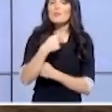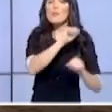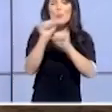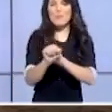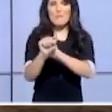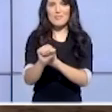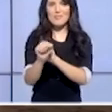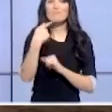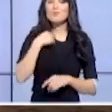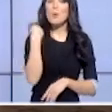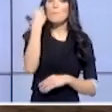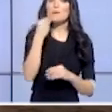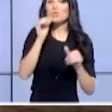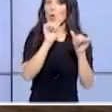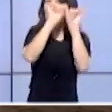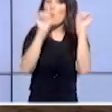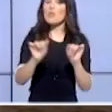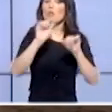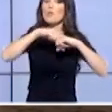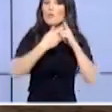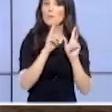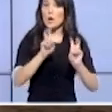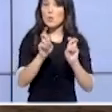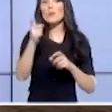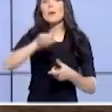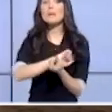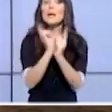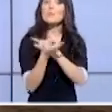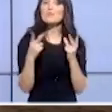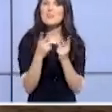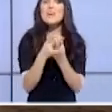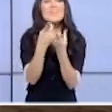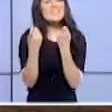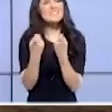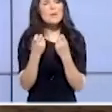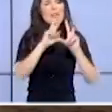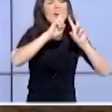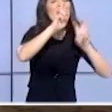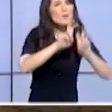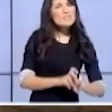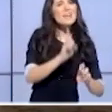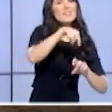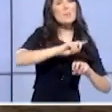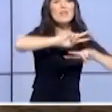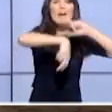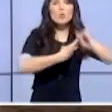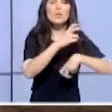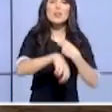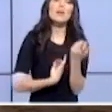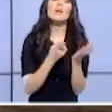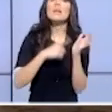obligación de velar por ellos y Considero que los nuevos modelos de familia y los cambios sociales requerían revisar y